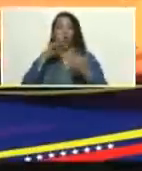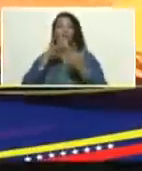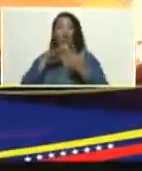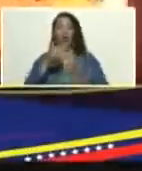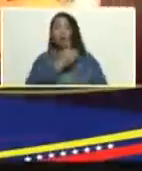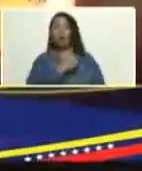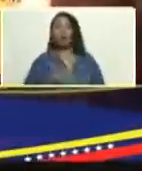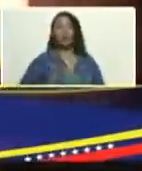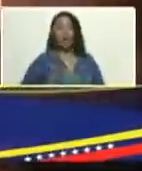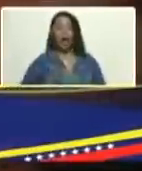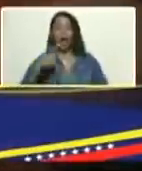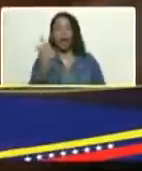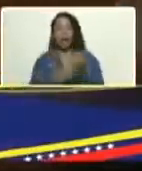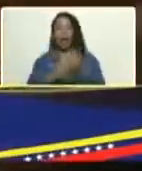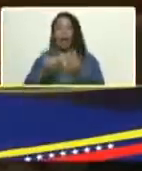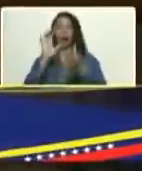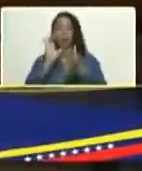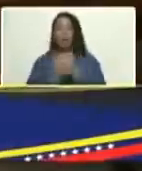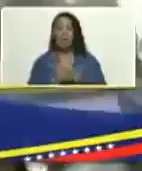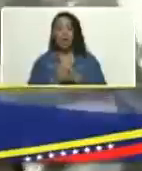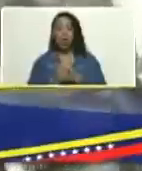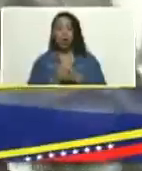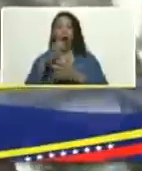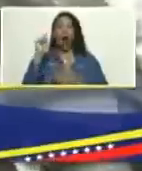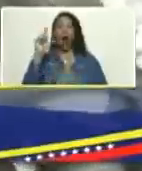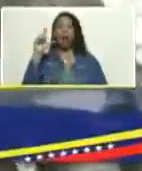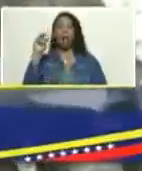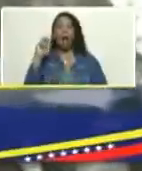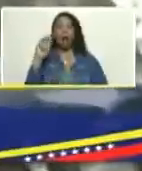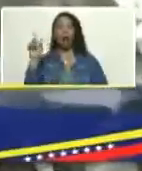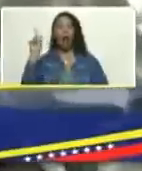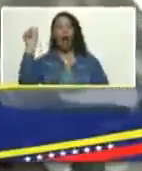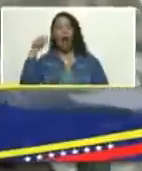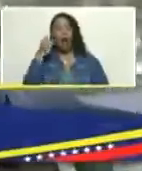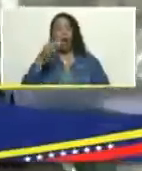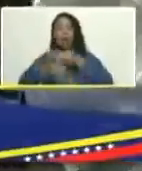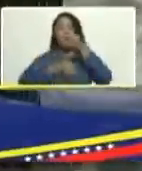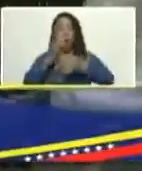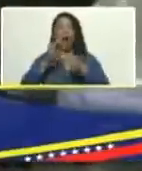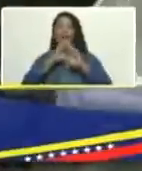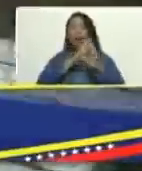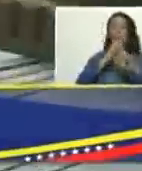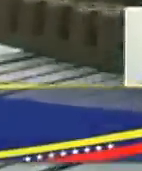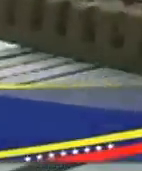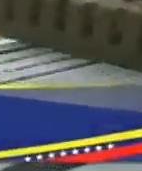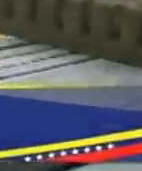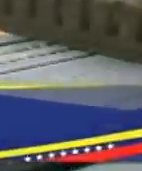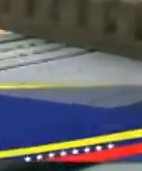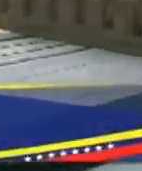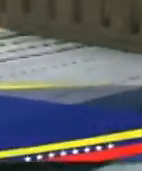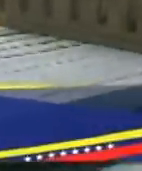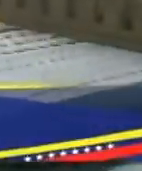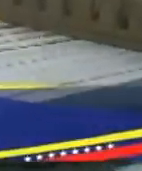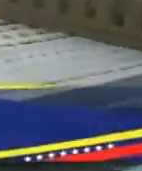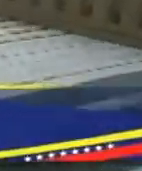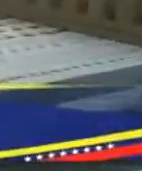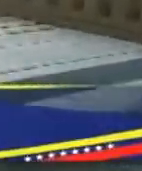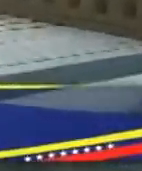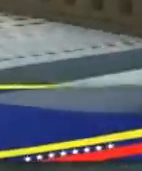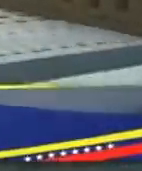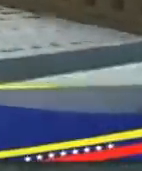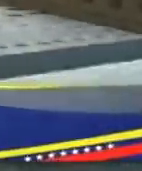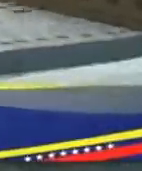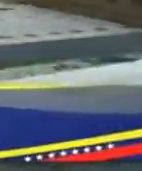presidente, al hermano camarada Alberto Hurtado, quien va a explicar resultados concretos, porque nosotros estamos